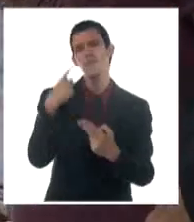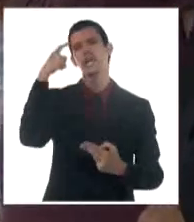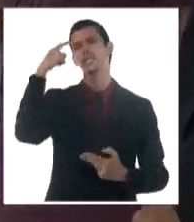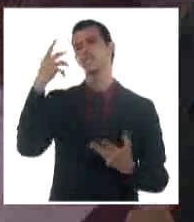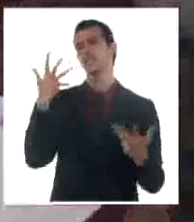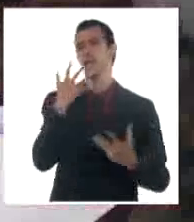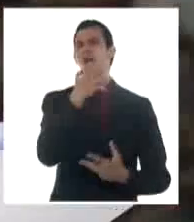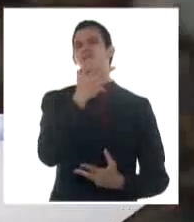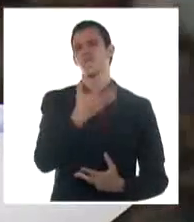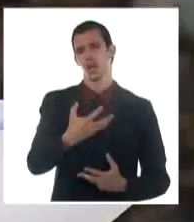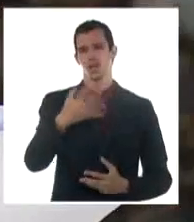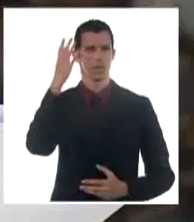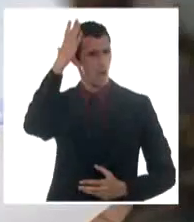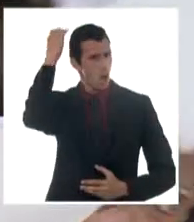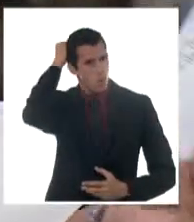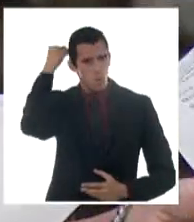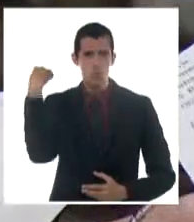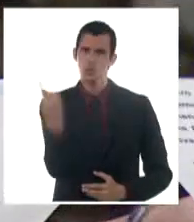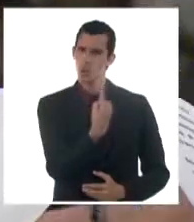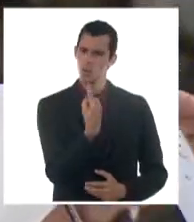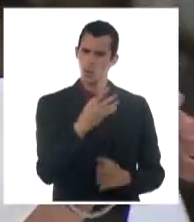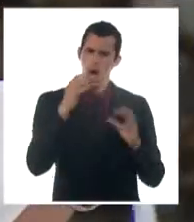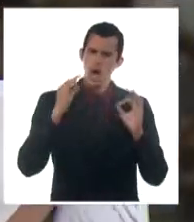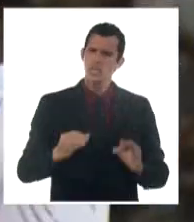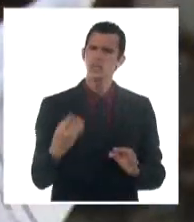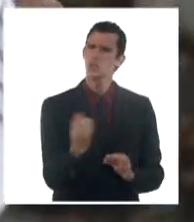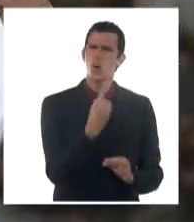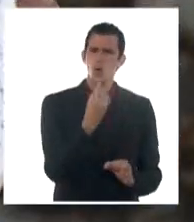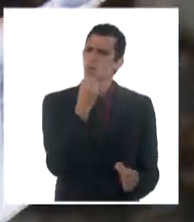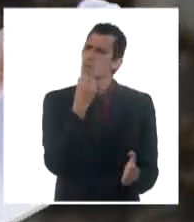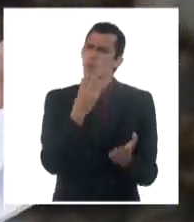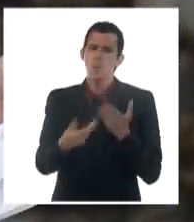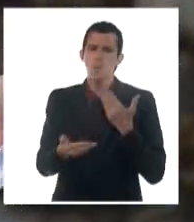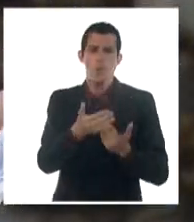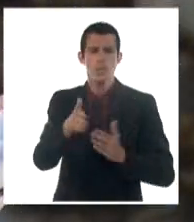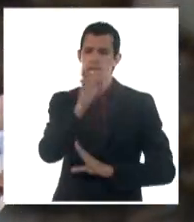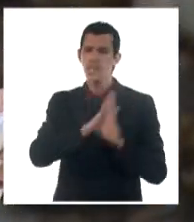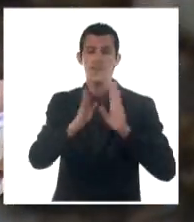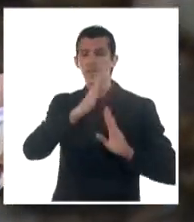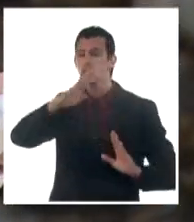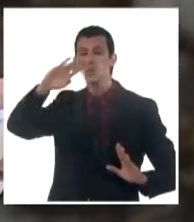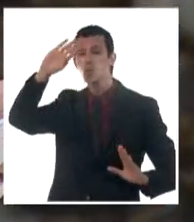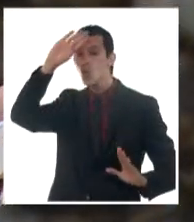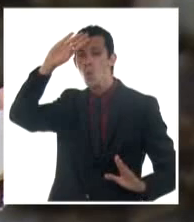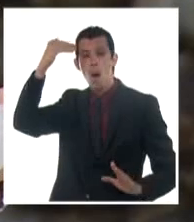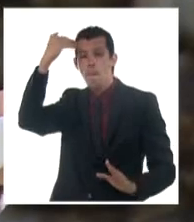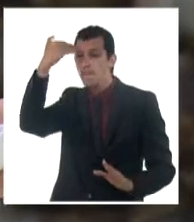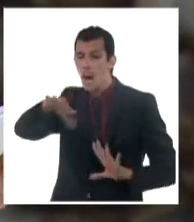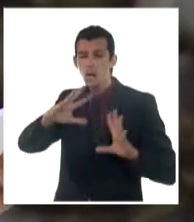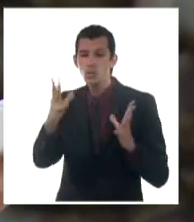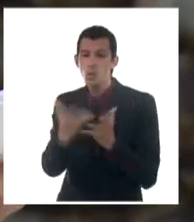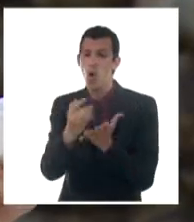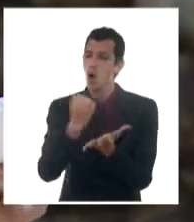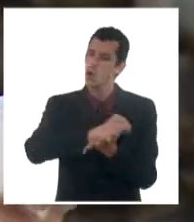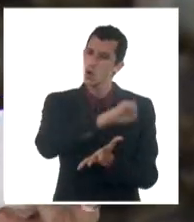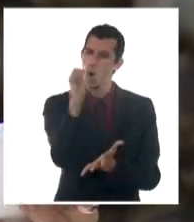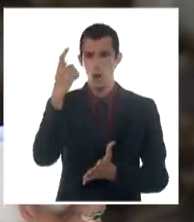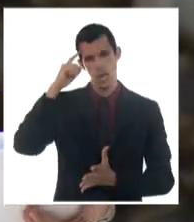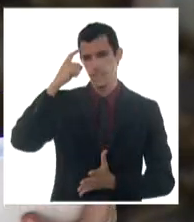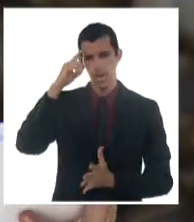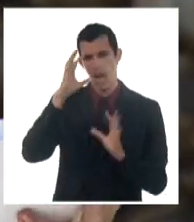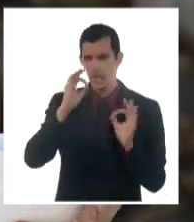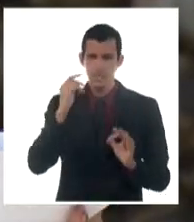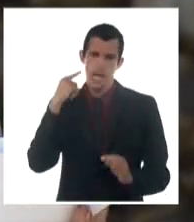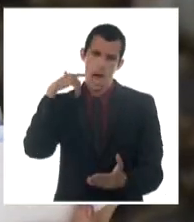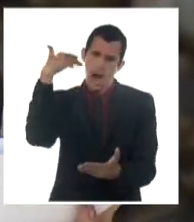y Raúl. Somos de patria o muerte. Como expresó nuestro primer secretario del partido, Miguel Díaz-Canel